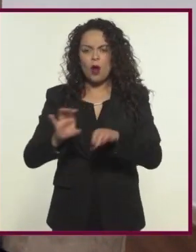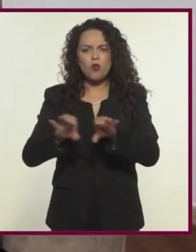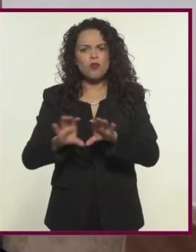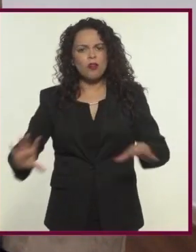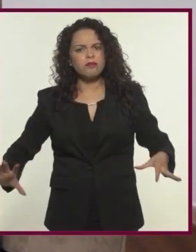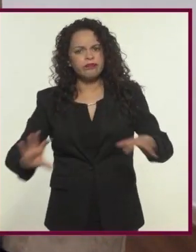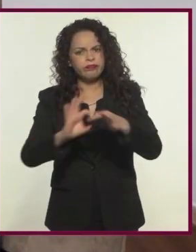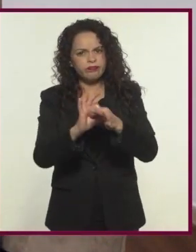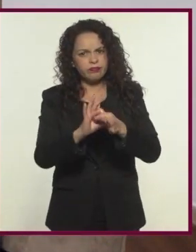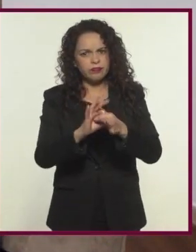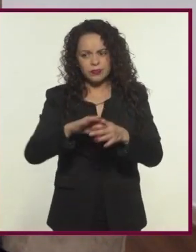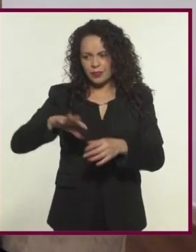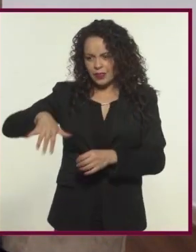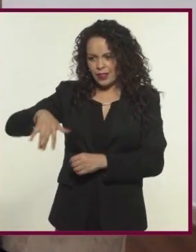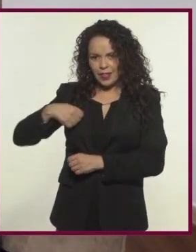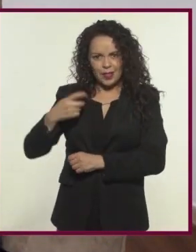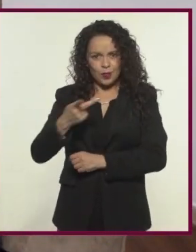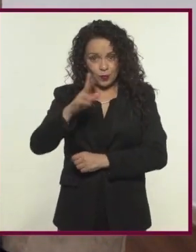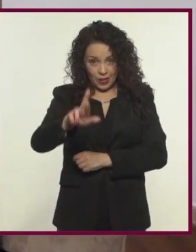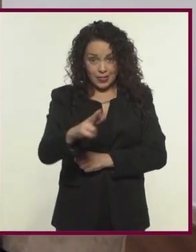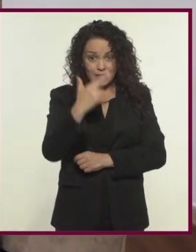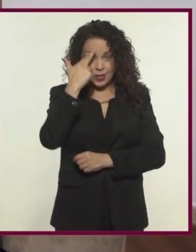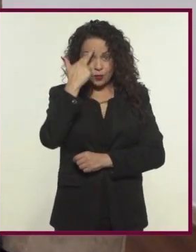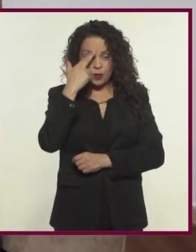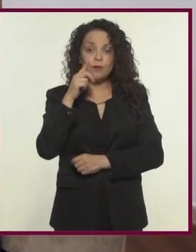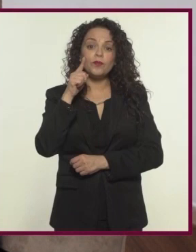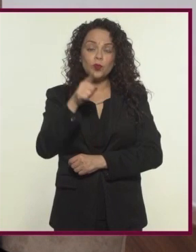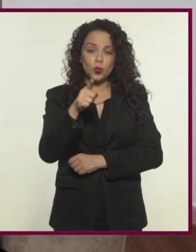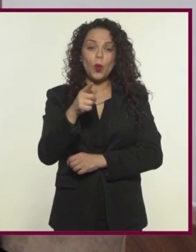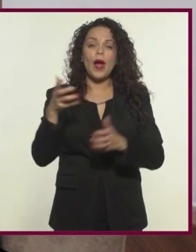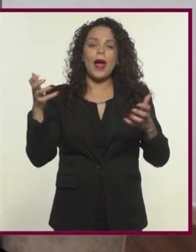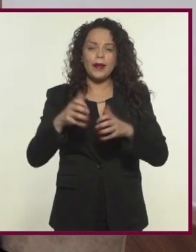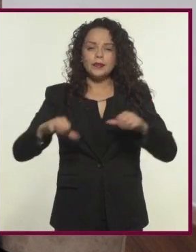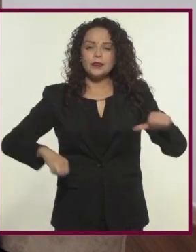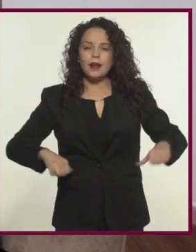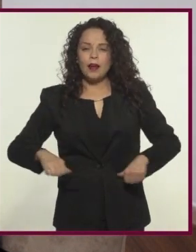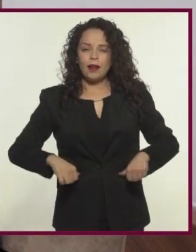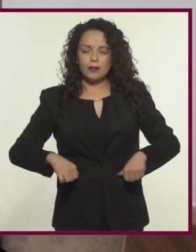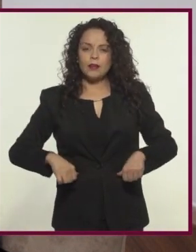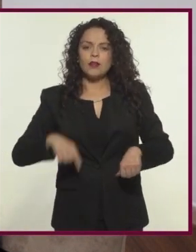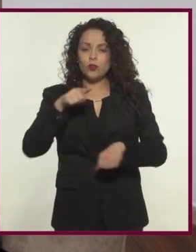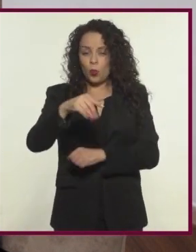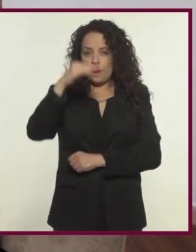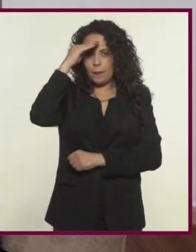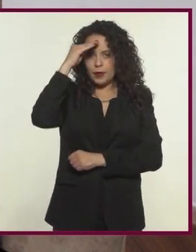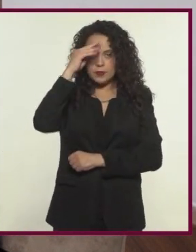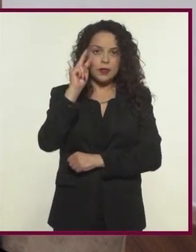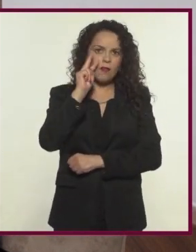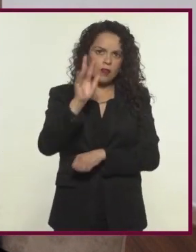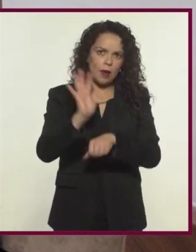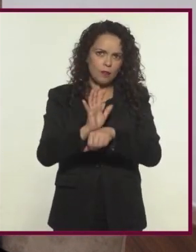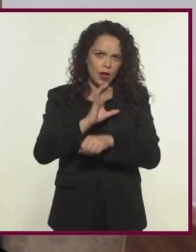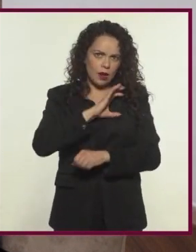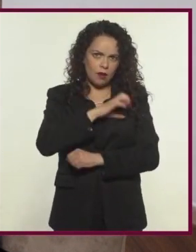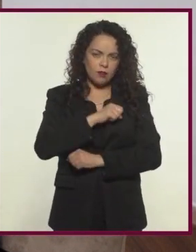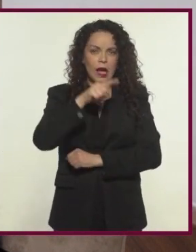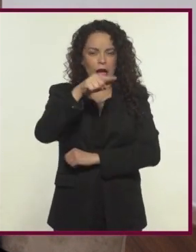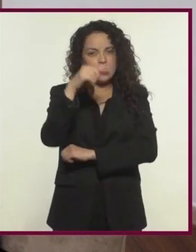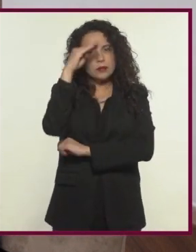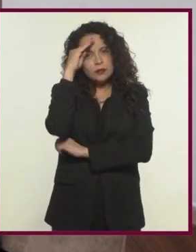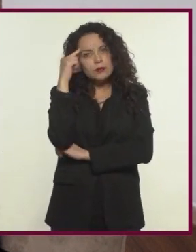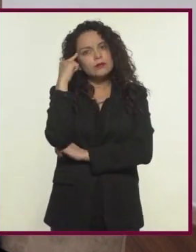la película que les hicimos hace unos minutos? Pues su trabajo en casa consiste en pensar o por qué no ver su película favorita